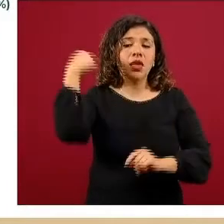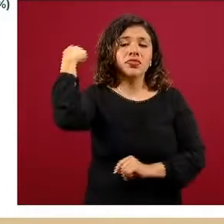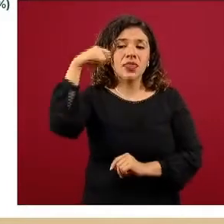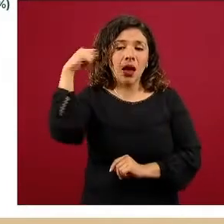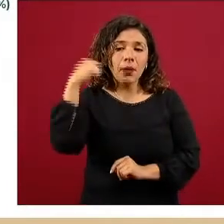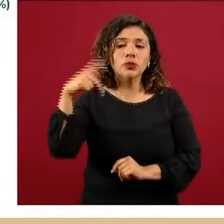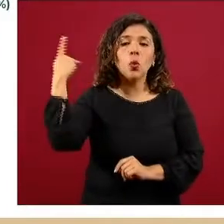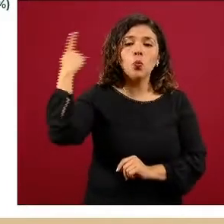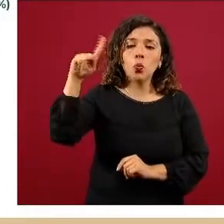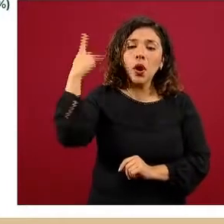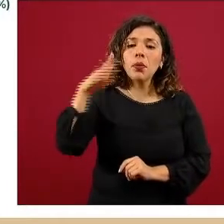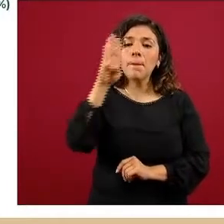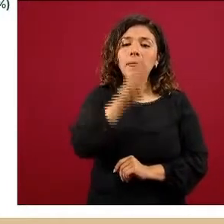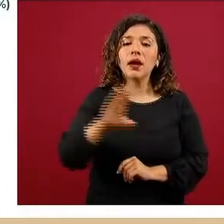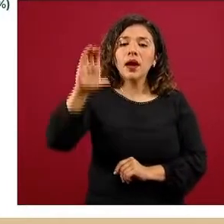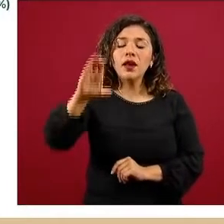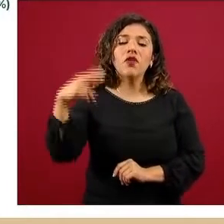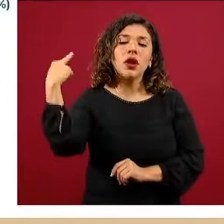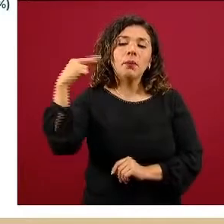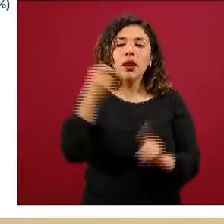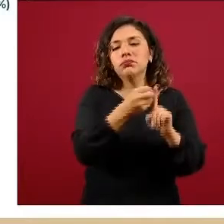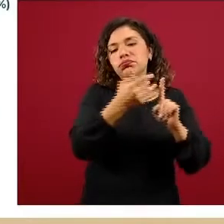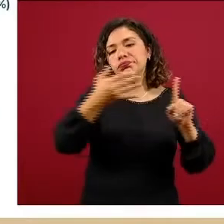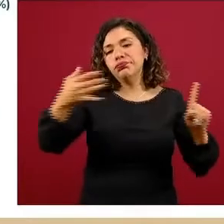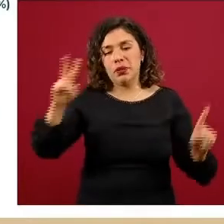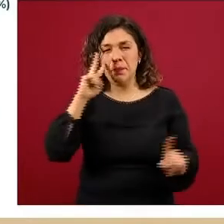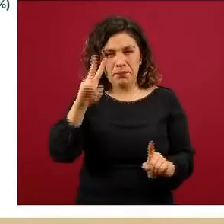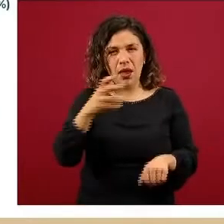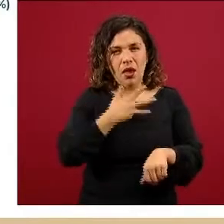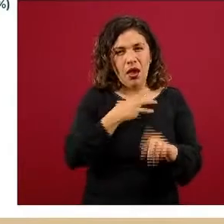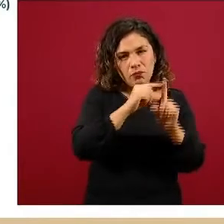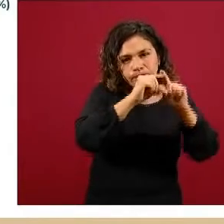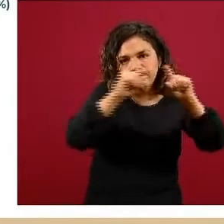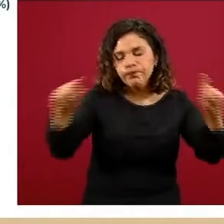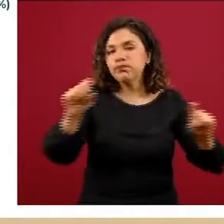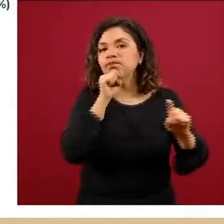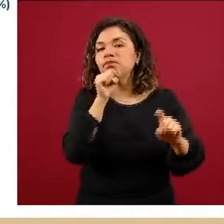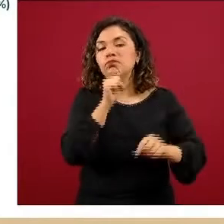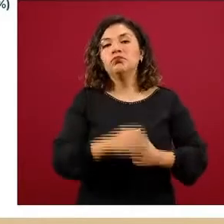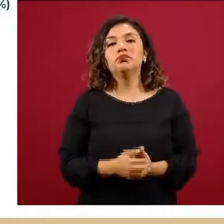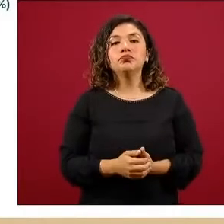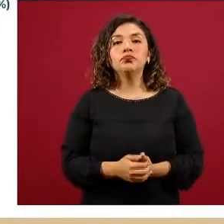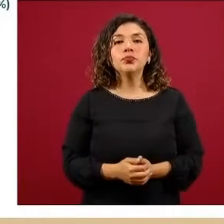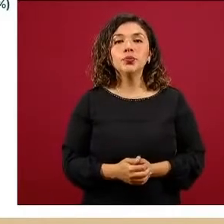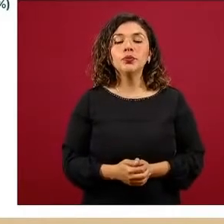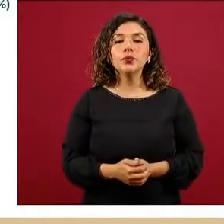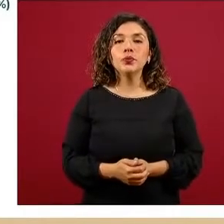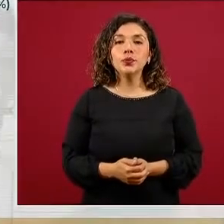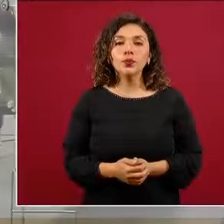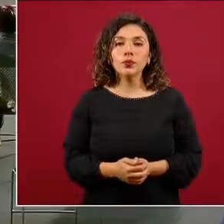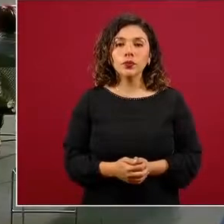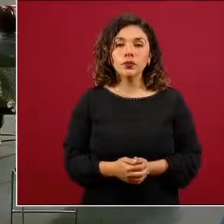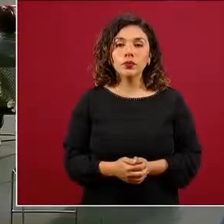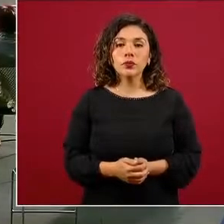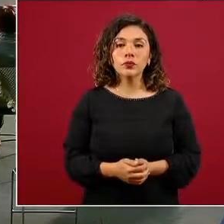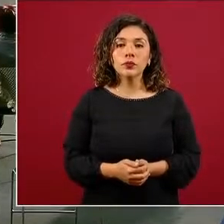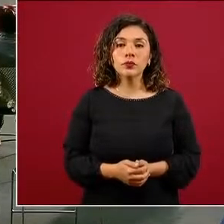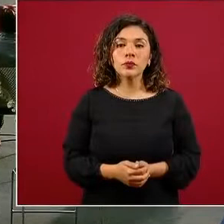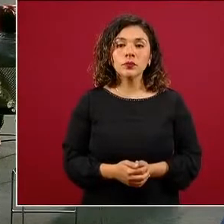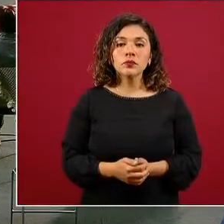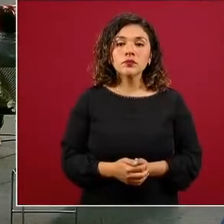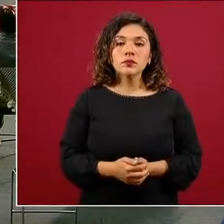Tabasco, Puebla, Baja California, etc. Los porcentajes están aquí indicados. La siguiente.